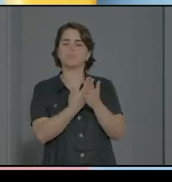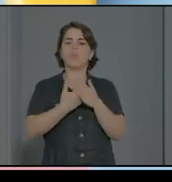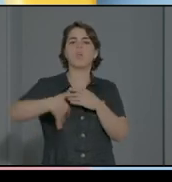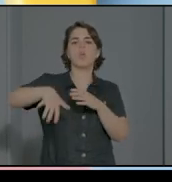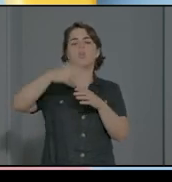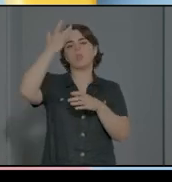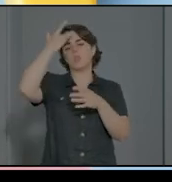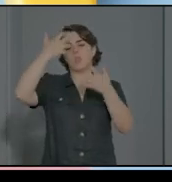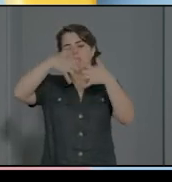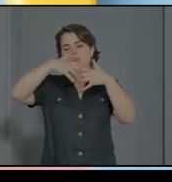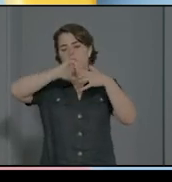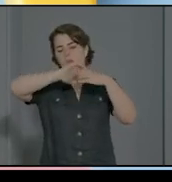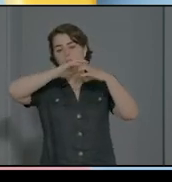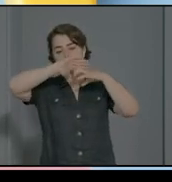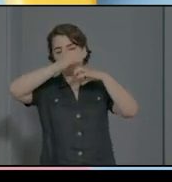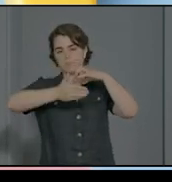prefrontal